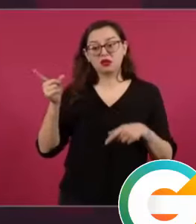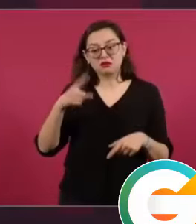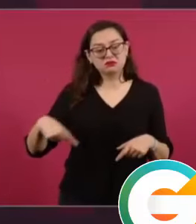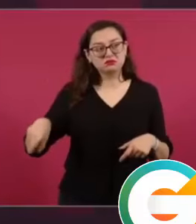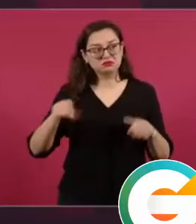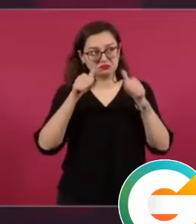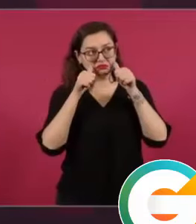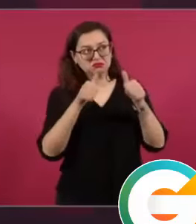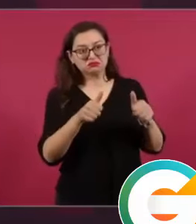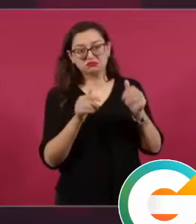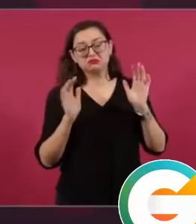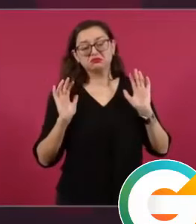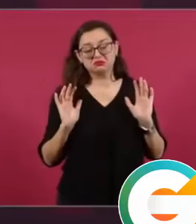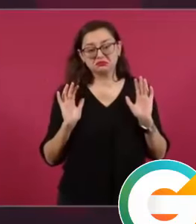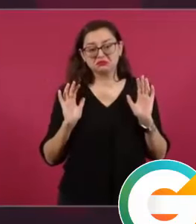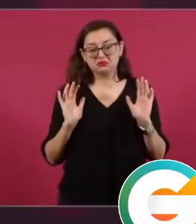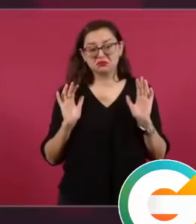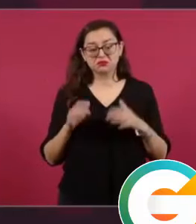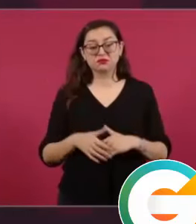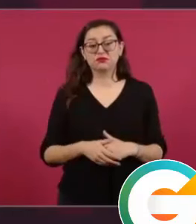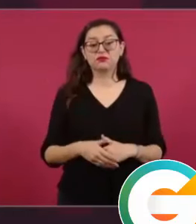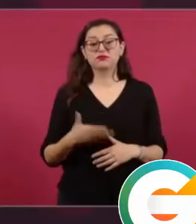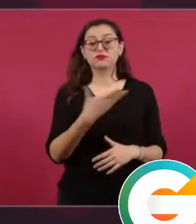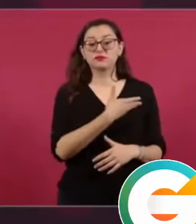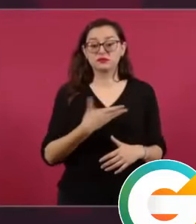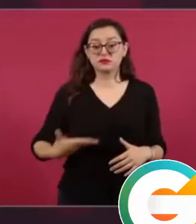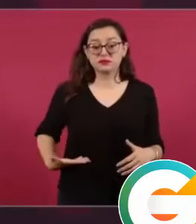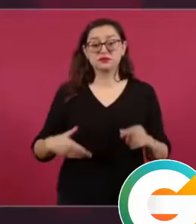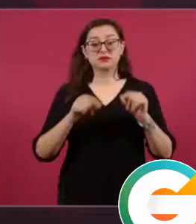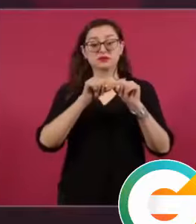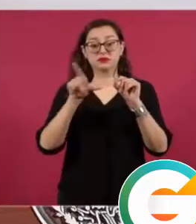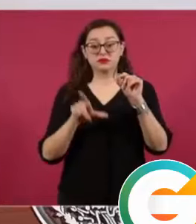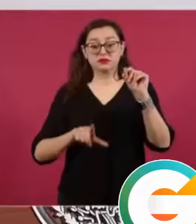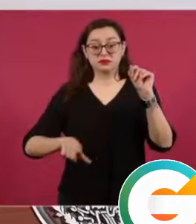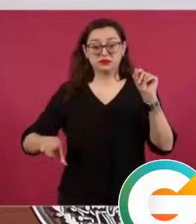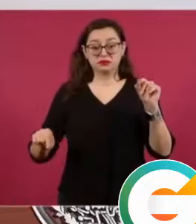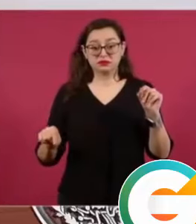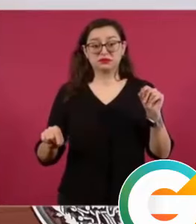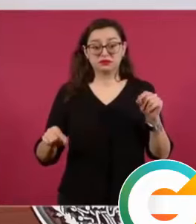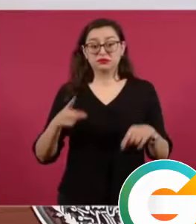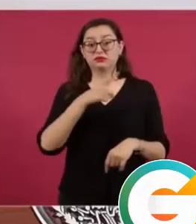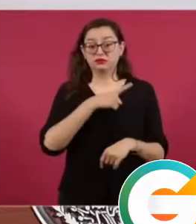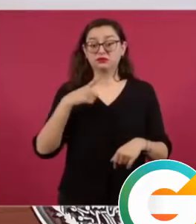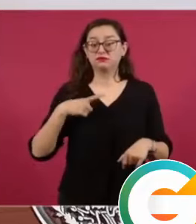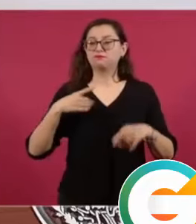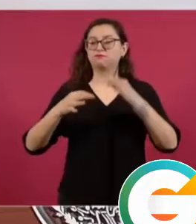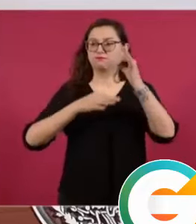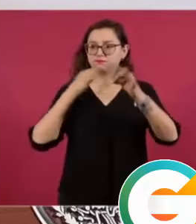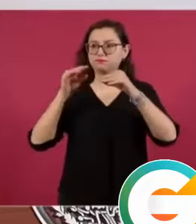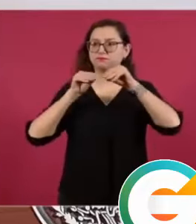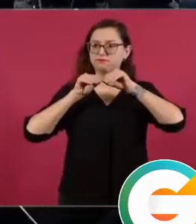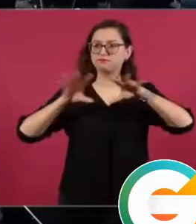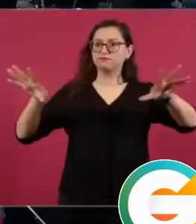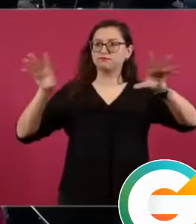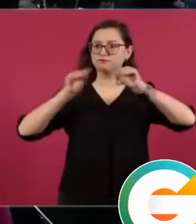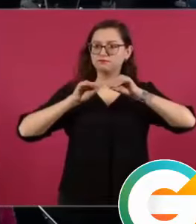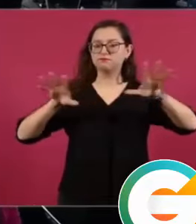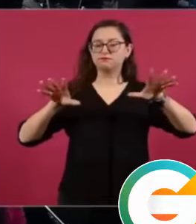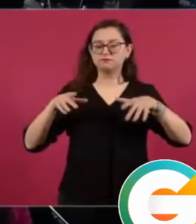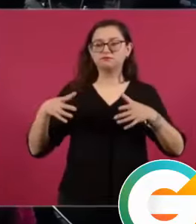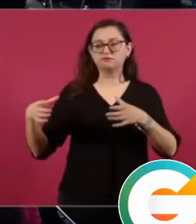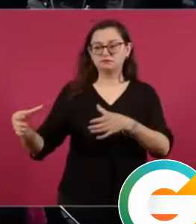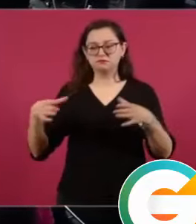de México He escuchado. ¿Incluso por los